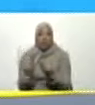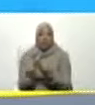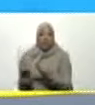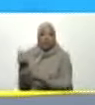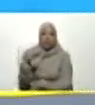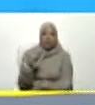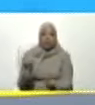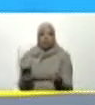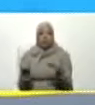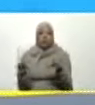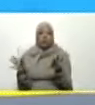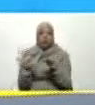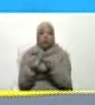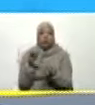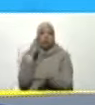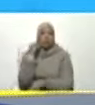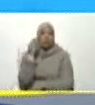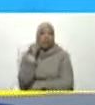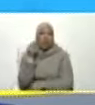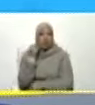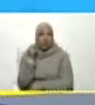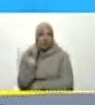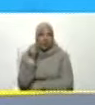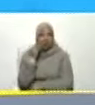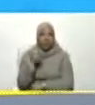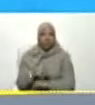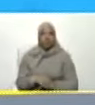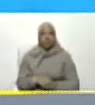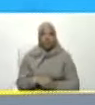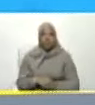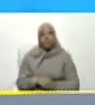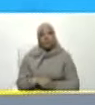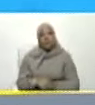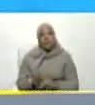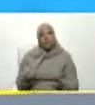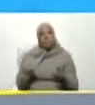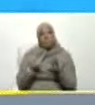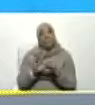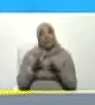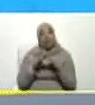sumado, uniendo a todo el que deba ser unido